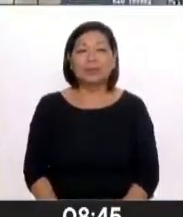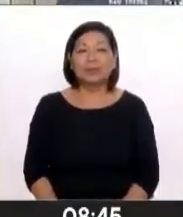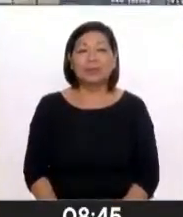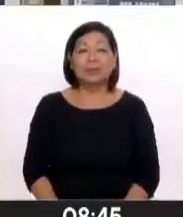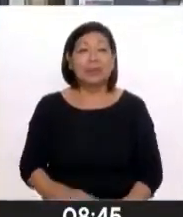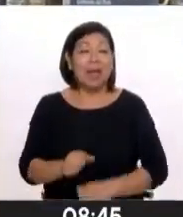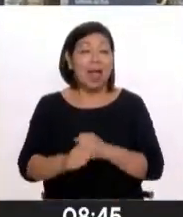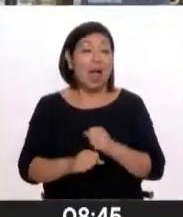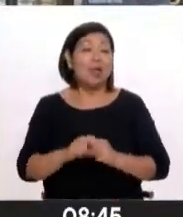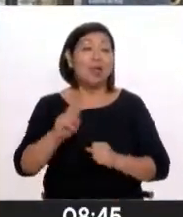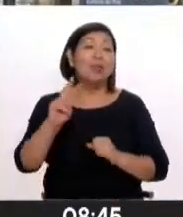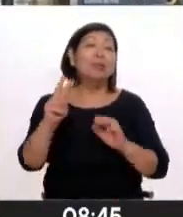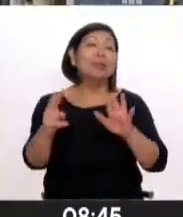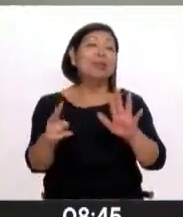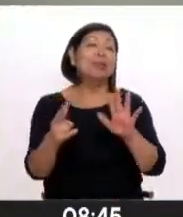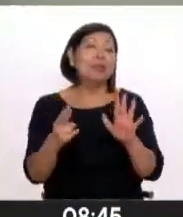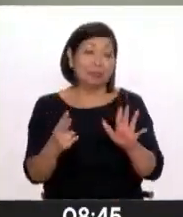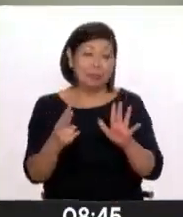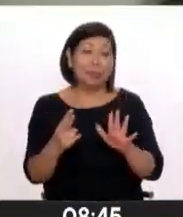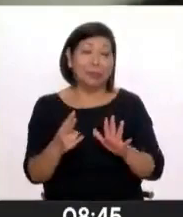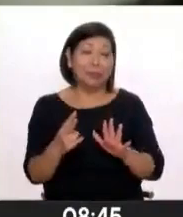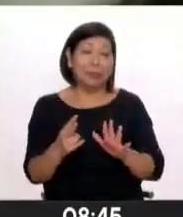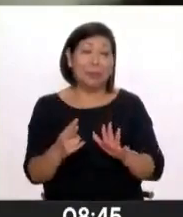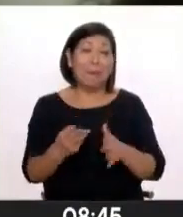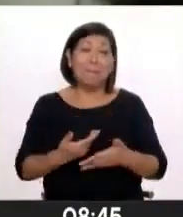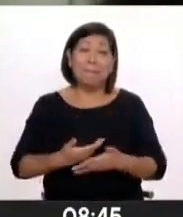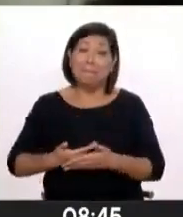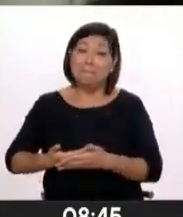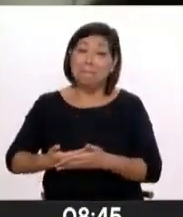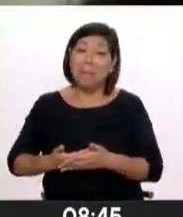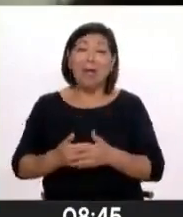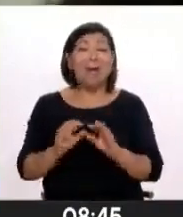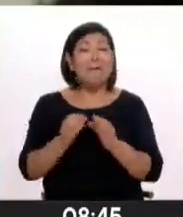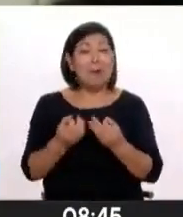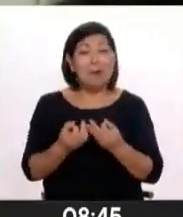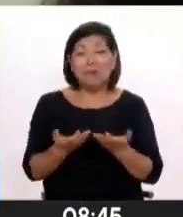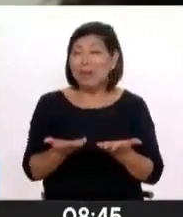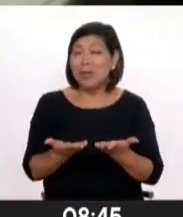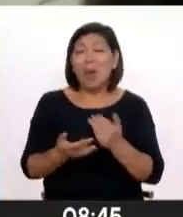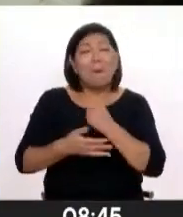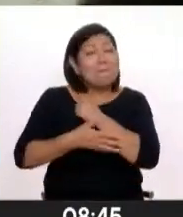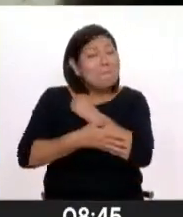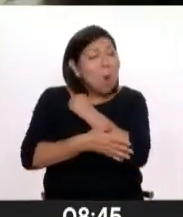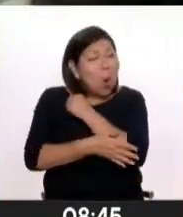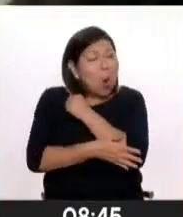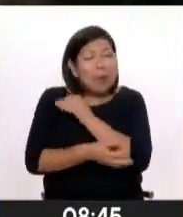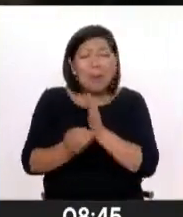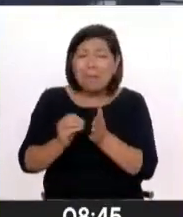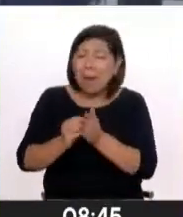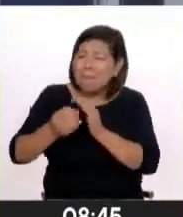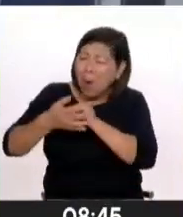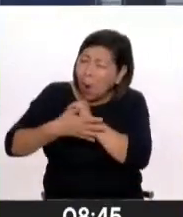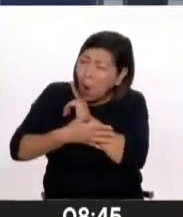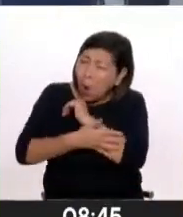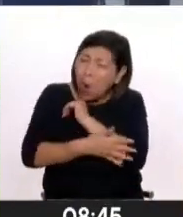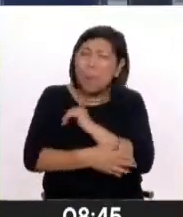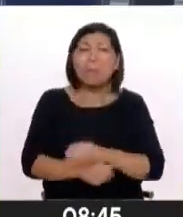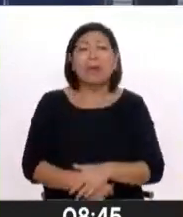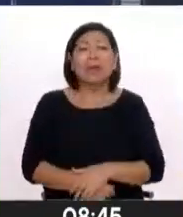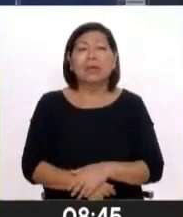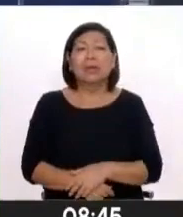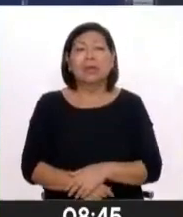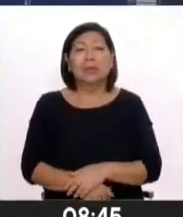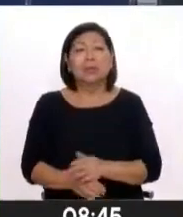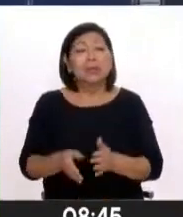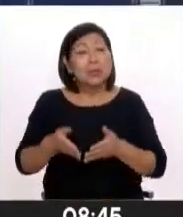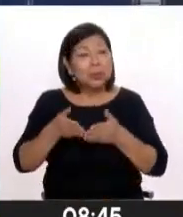Desde el año 2017, 106 bebés provenientes de familias en condición de pobreza y pobreza extrema llegaron al